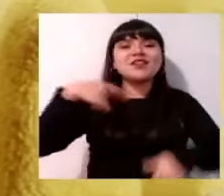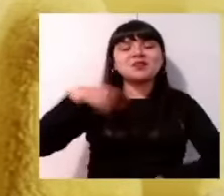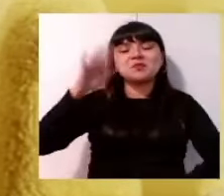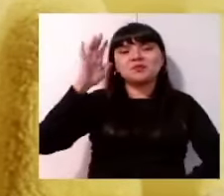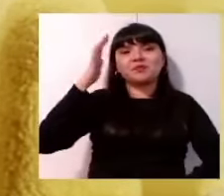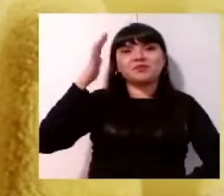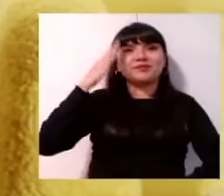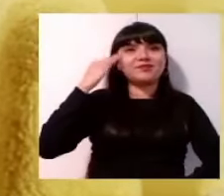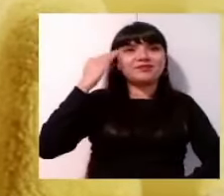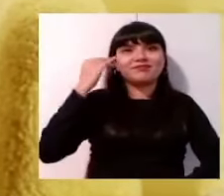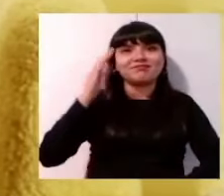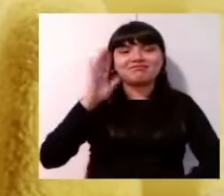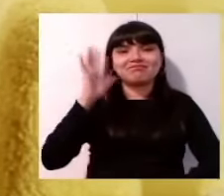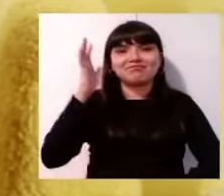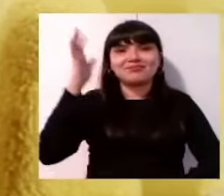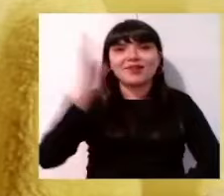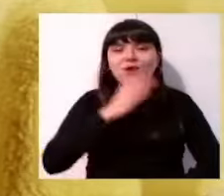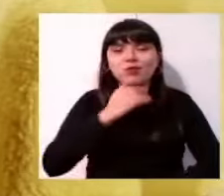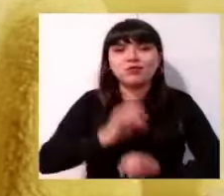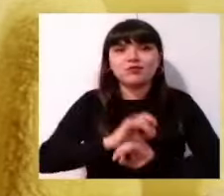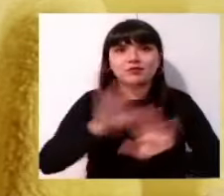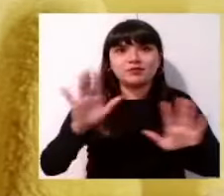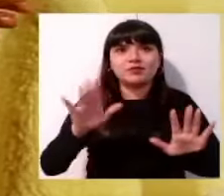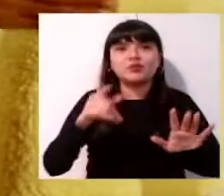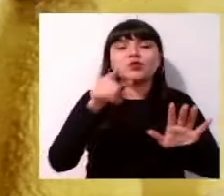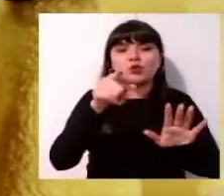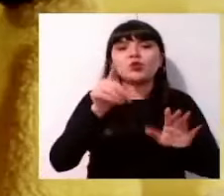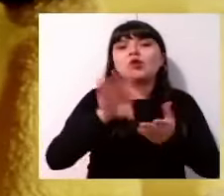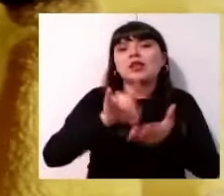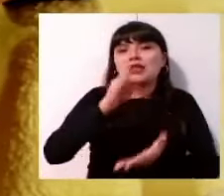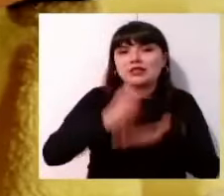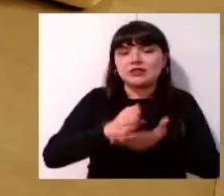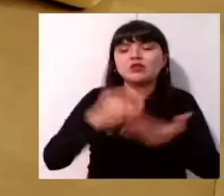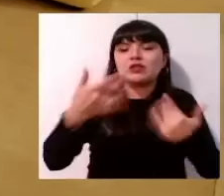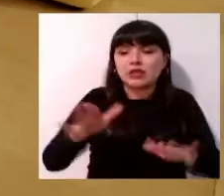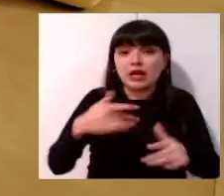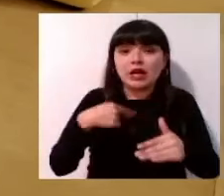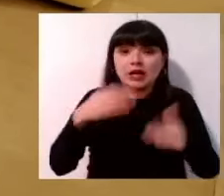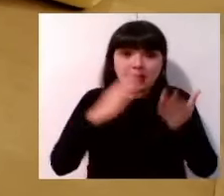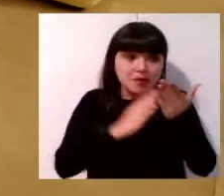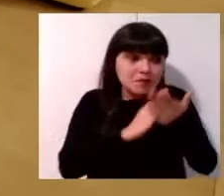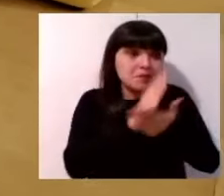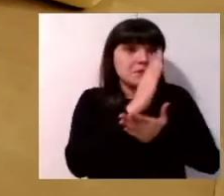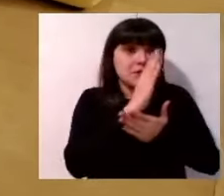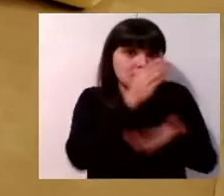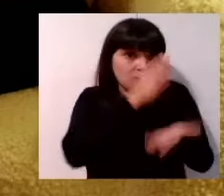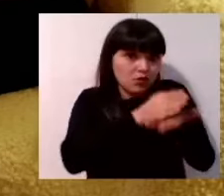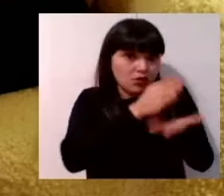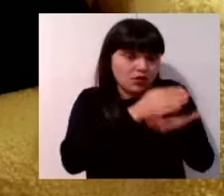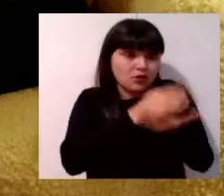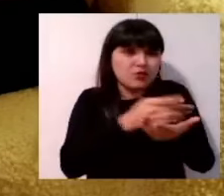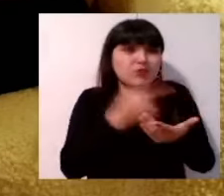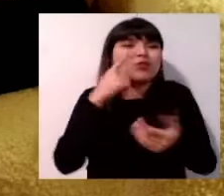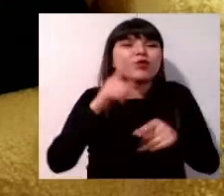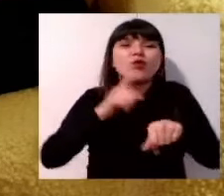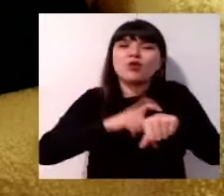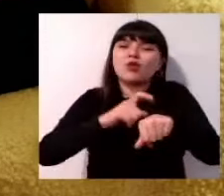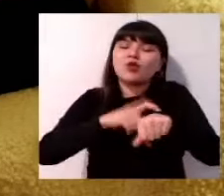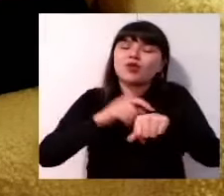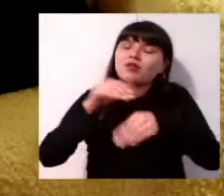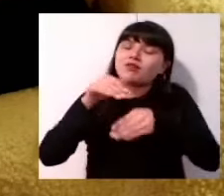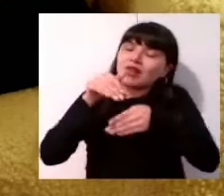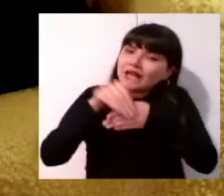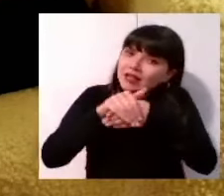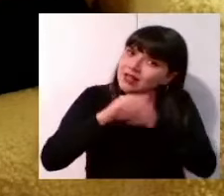pero tú me decías, bueno, ya es decisivo cuando entran al colegio, pero ¿hasta qué edad pueden dormir siesta? Eso también a veces es variable,